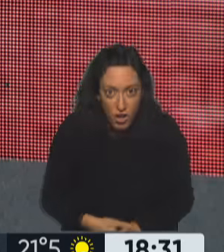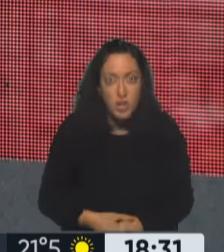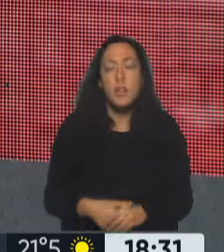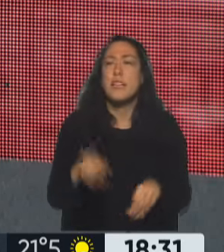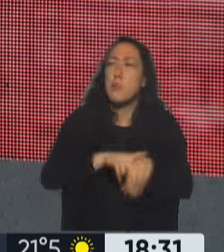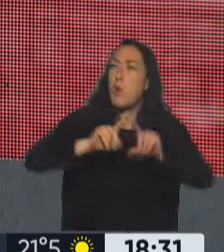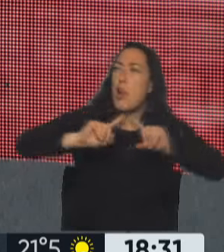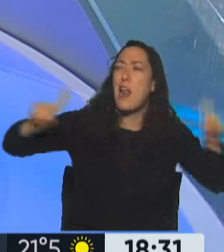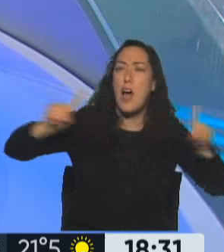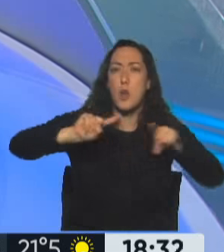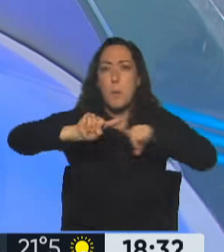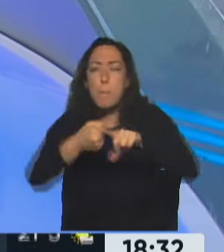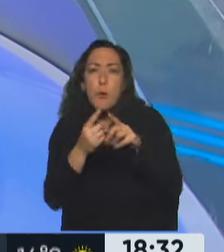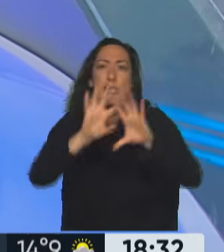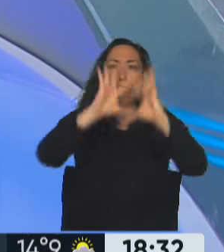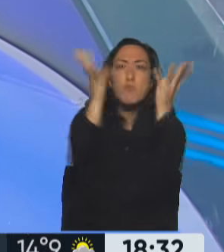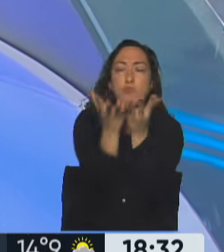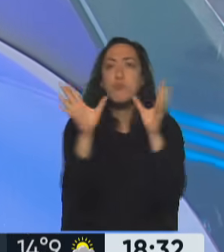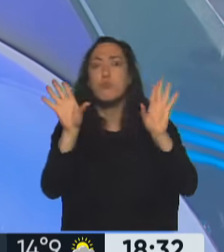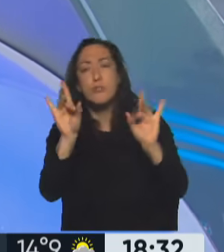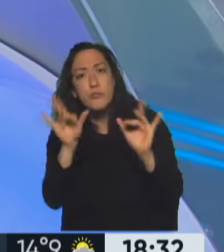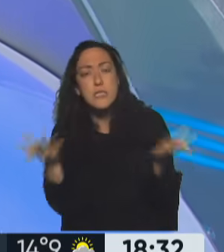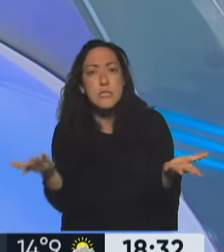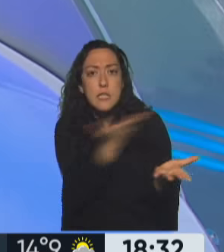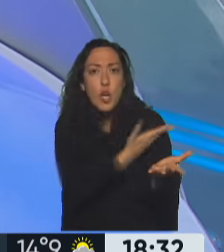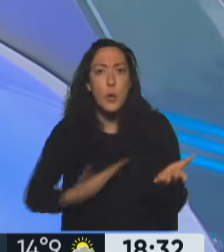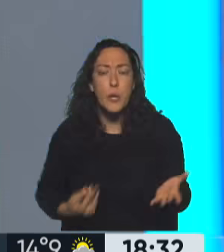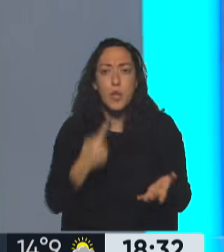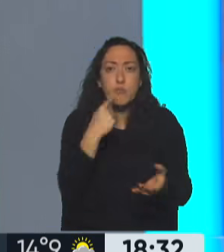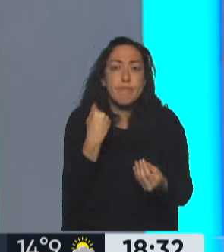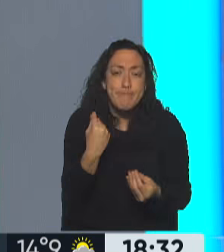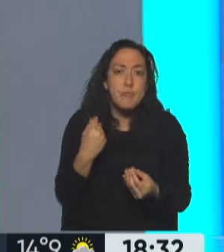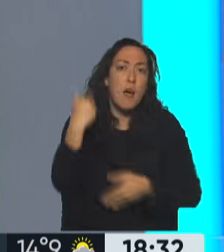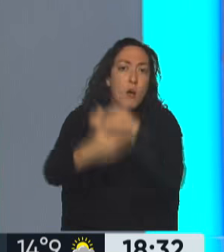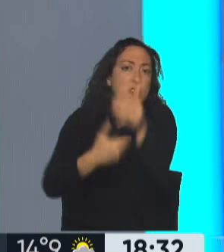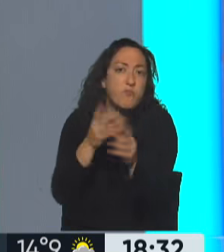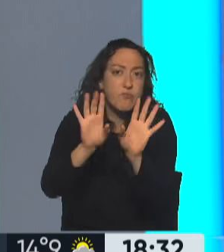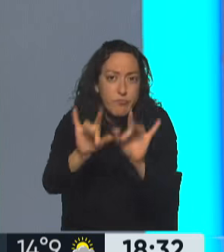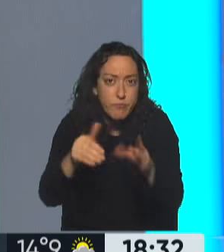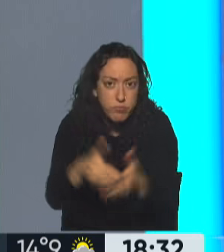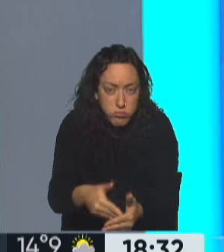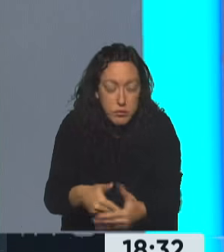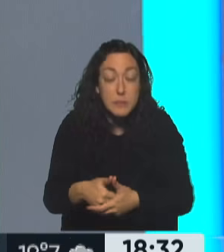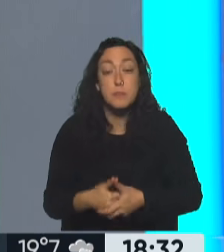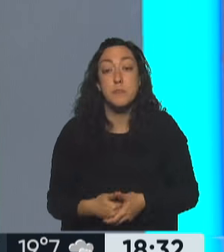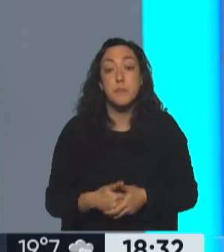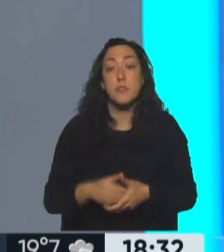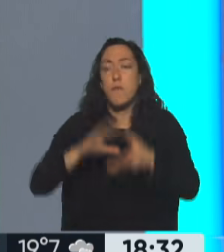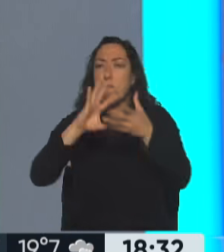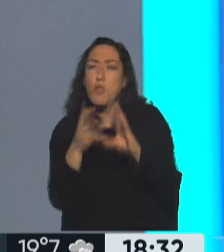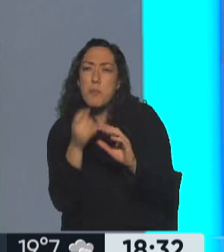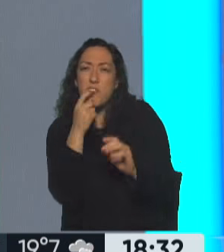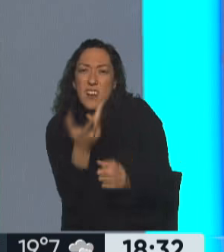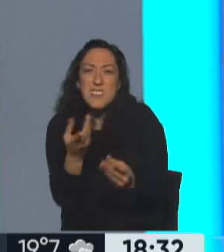plazo, Y entonces, ¿no? ¿y Digo, sabe- y porque sabes según qué? el gobierno la mirada y esto no ¿Y permite sabes qué? avanzar Es en ningún difícil a sentido. veces. pensar en sentido práctico